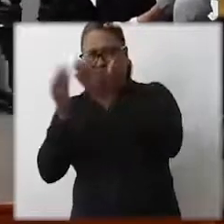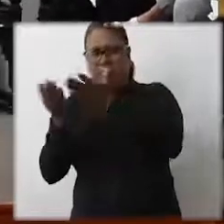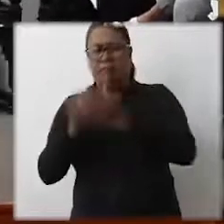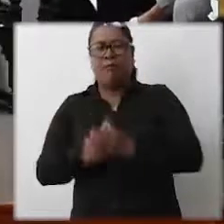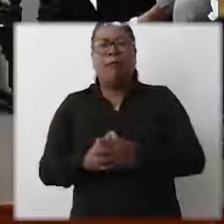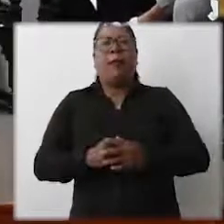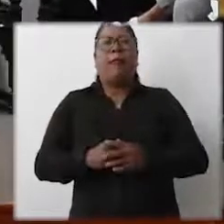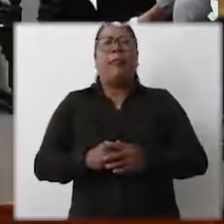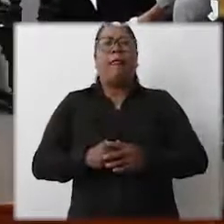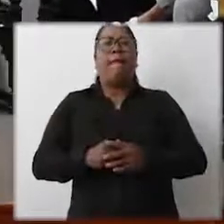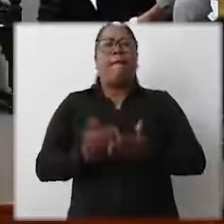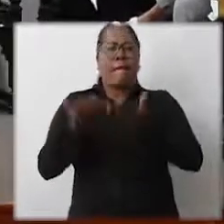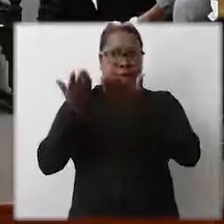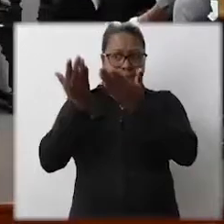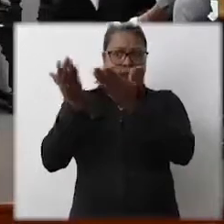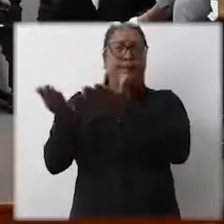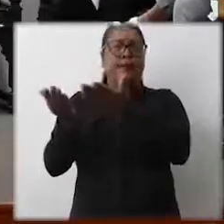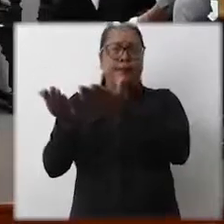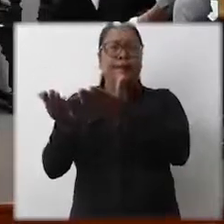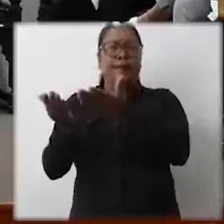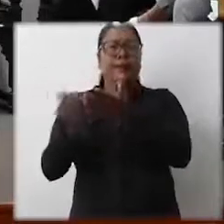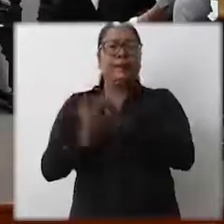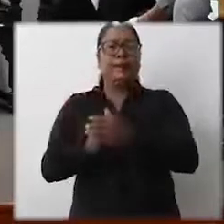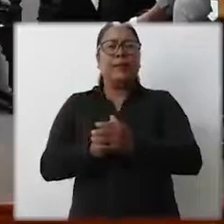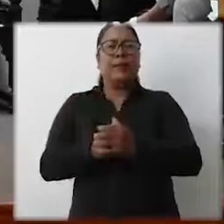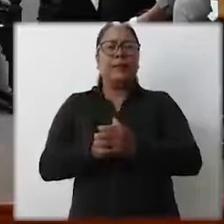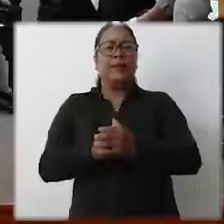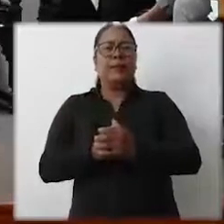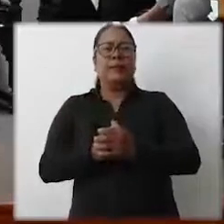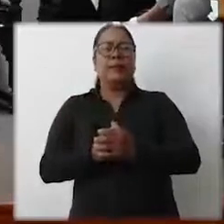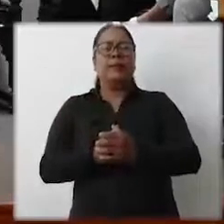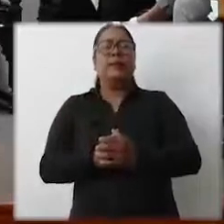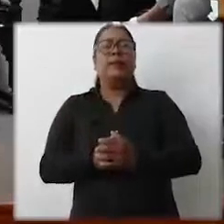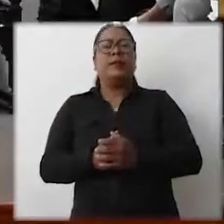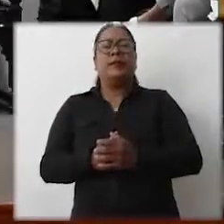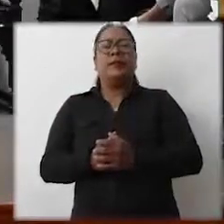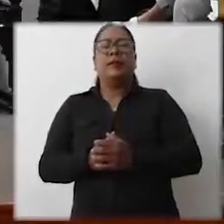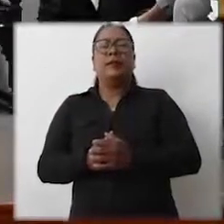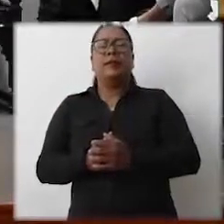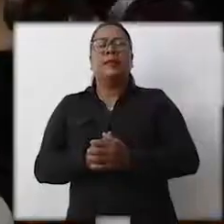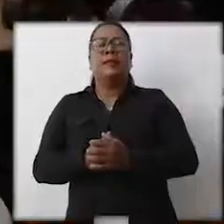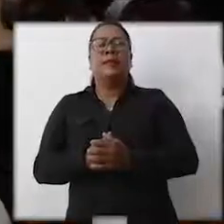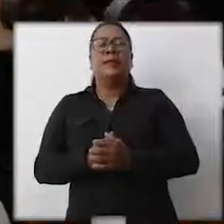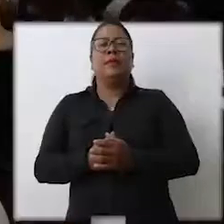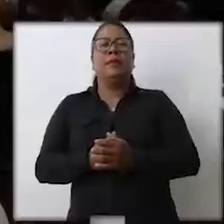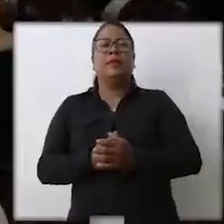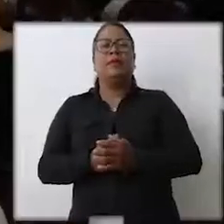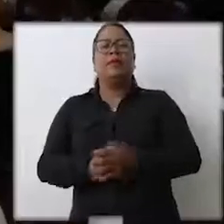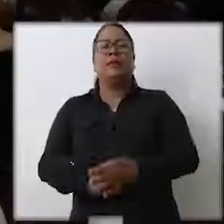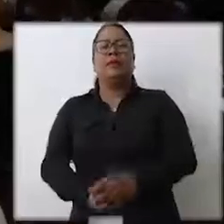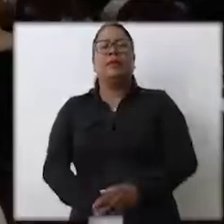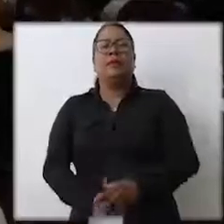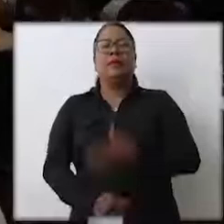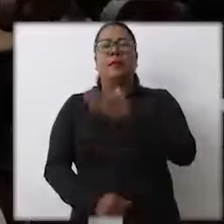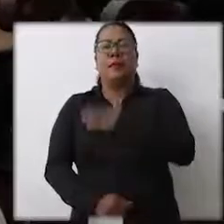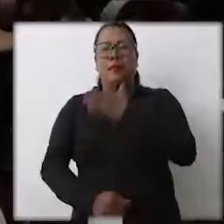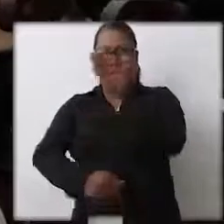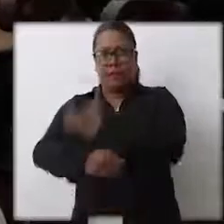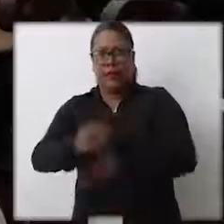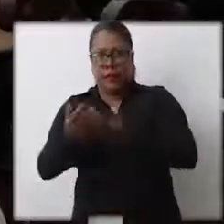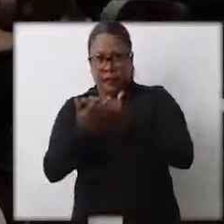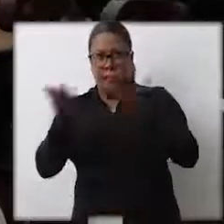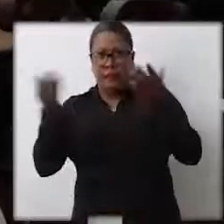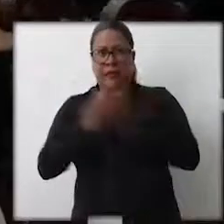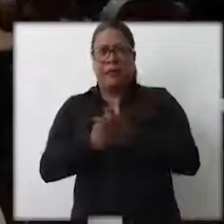nosotros. Toda persona tiene derecho a la educación, nos dice en su artículo 3 la Constitución Política de los Estados